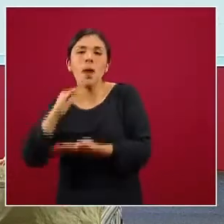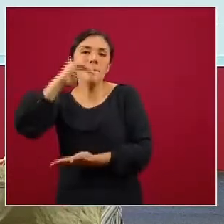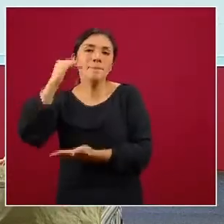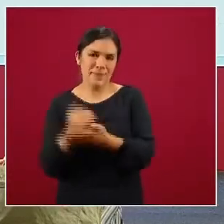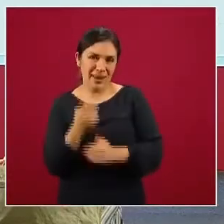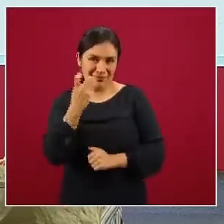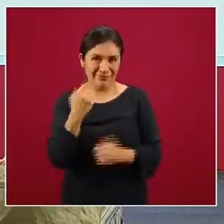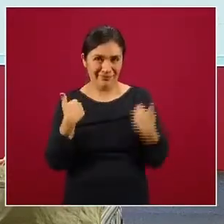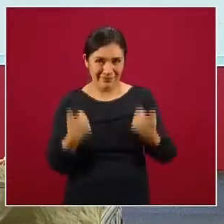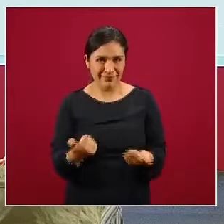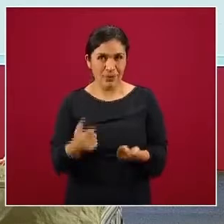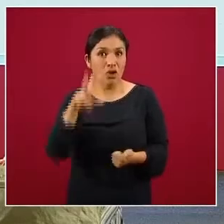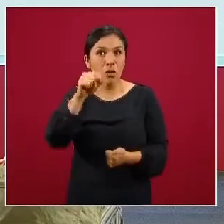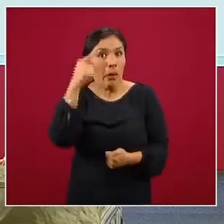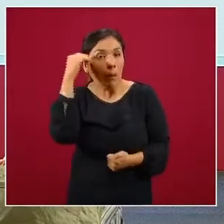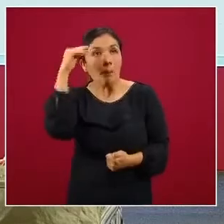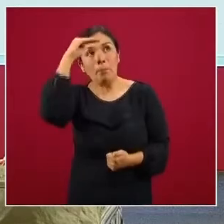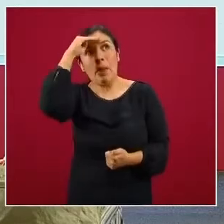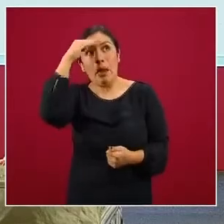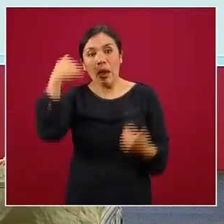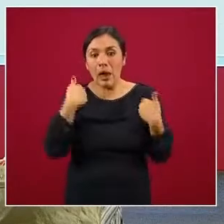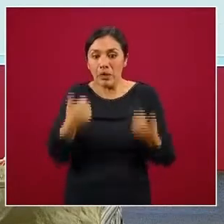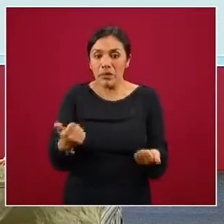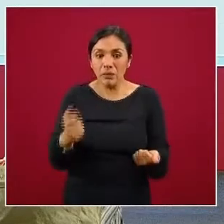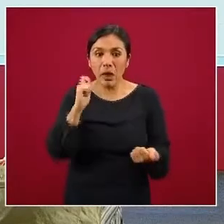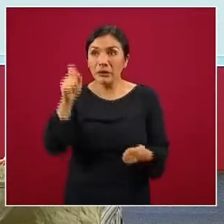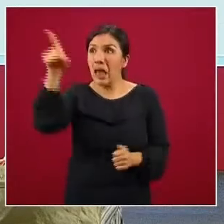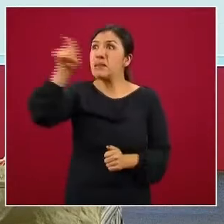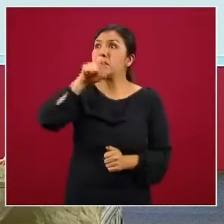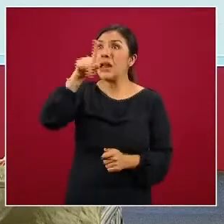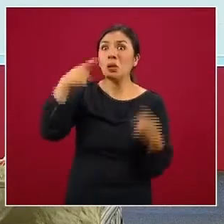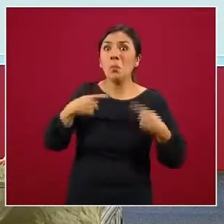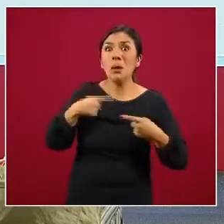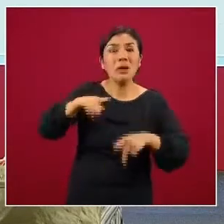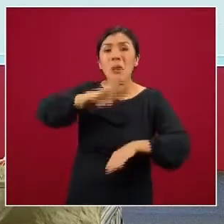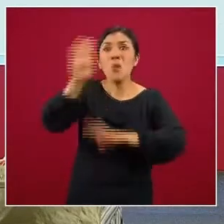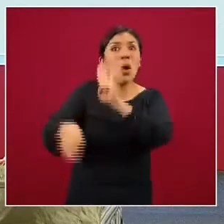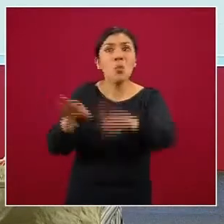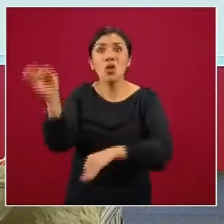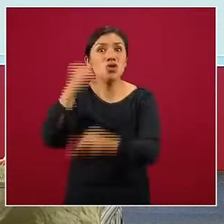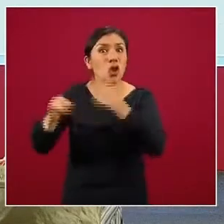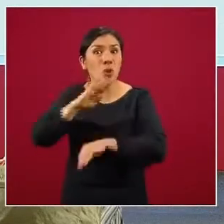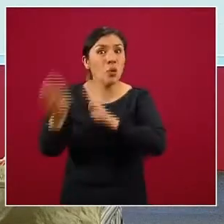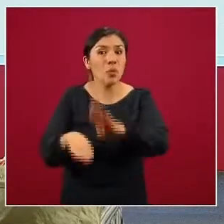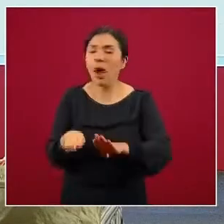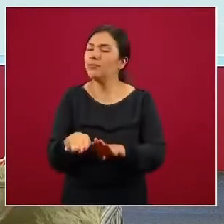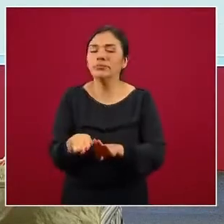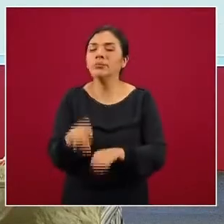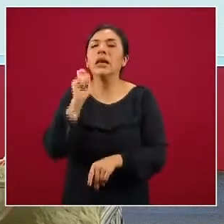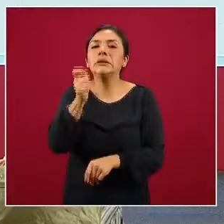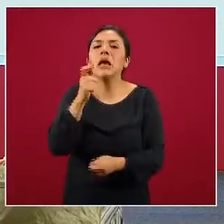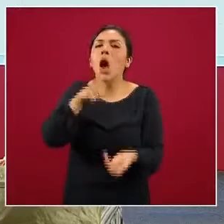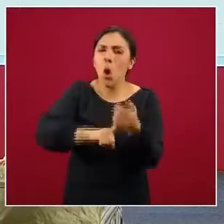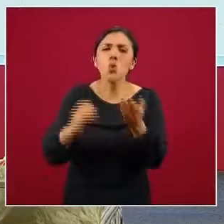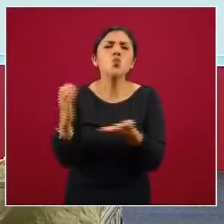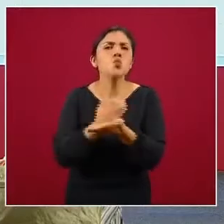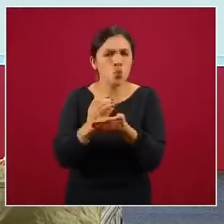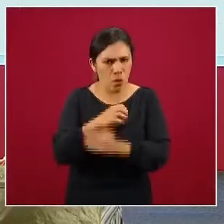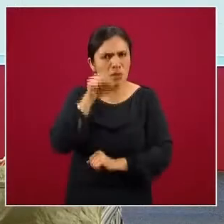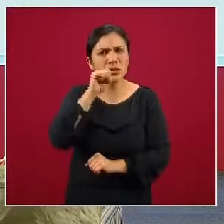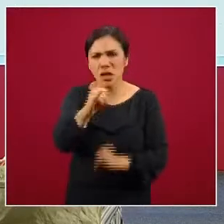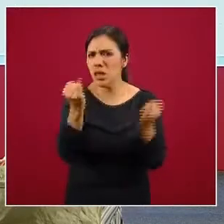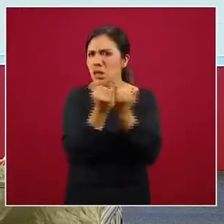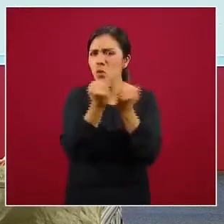¿Queda clara esta idea? No se vaya a interpretar como que en Jalisco ya no se recuperan. No es eso. Se recuperan igual y se